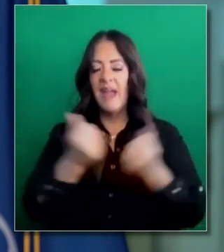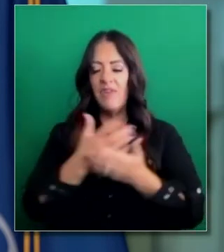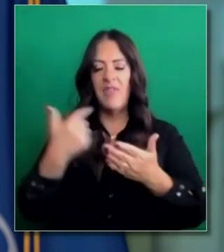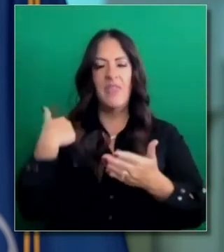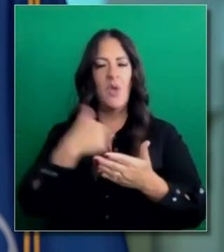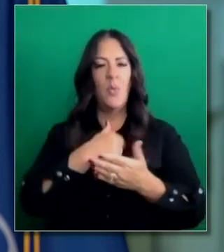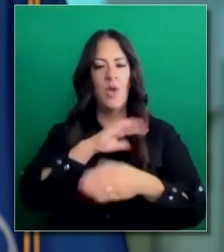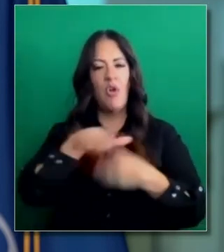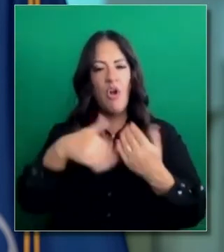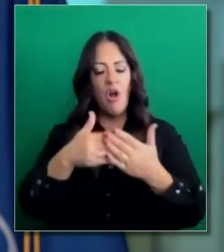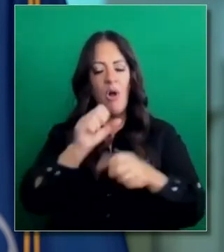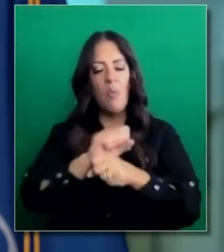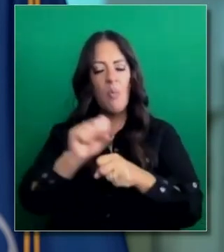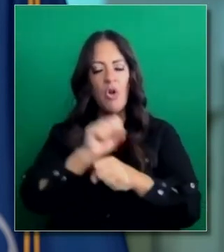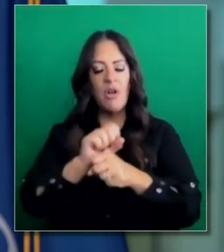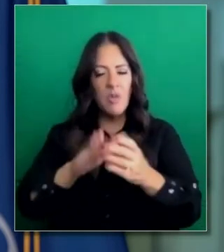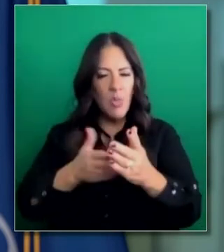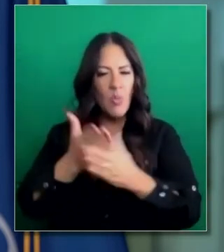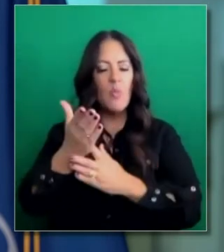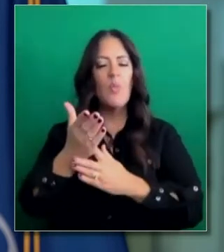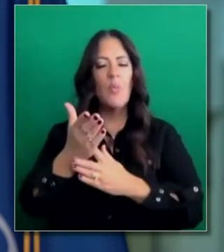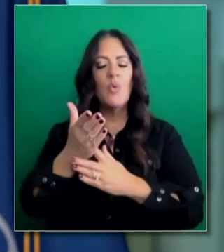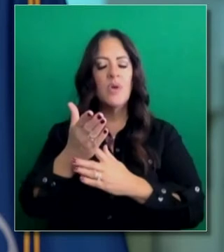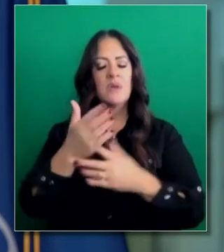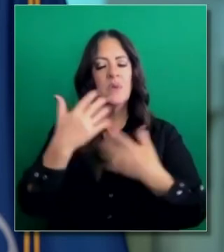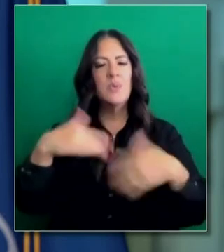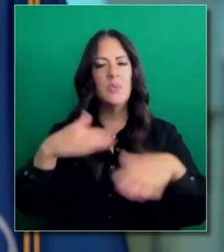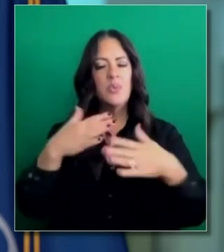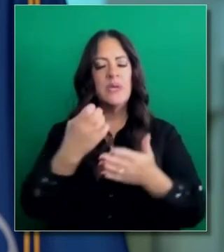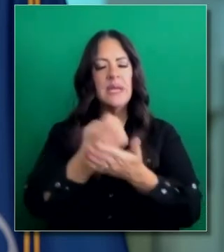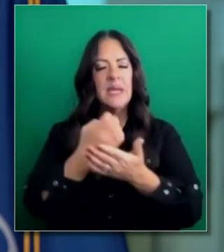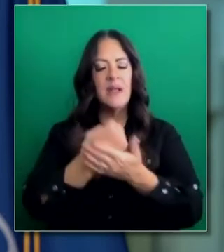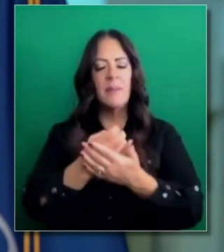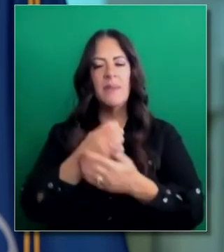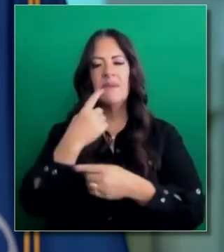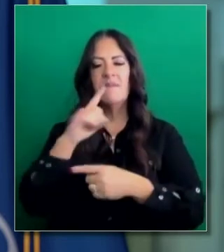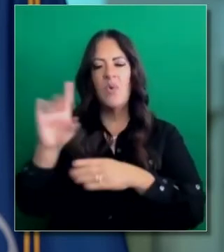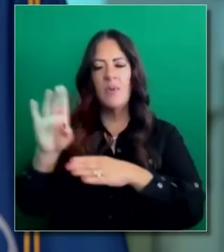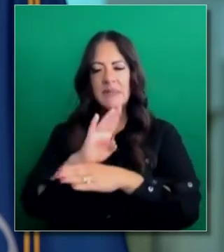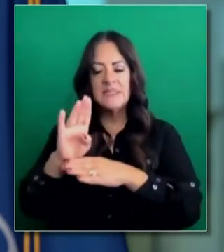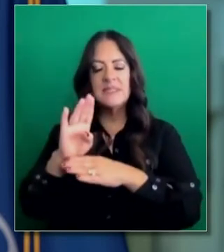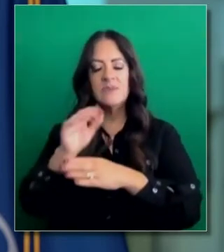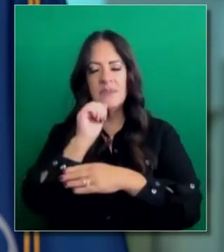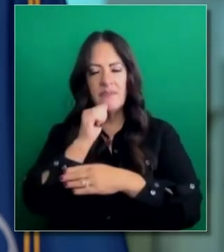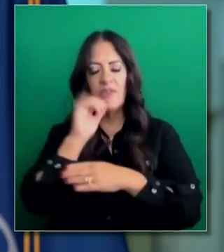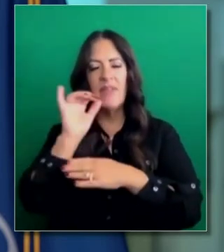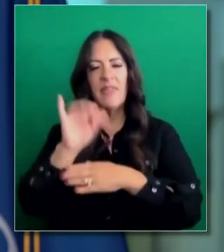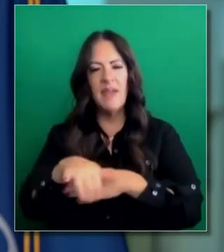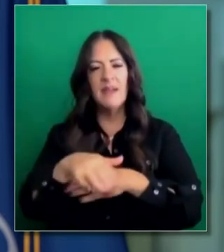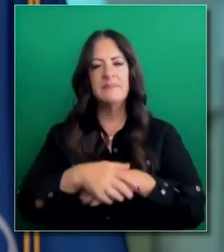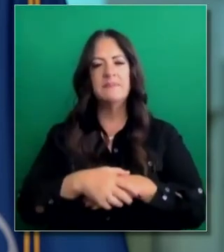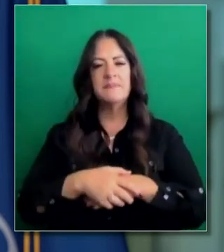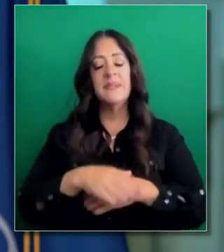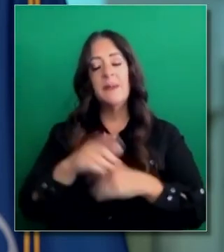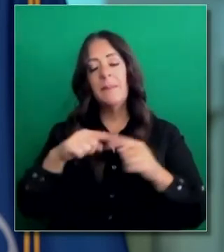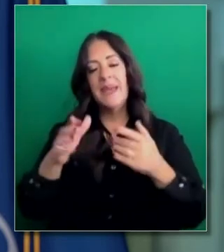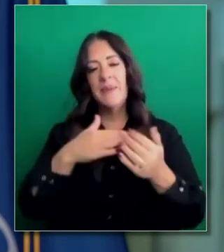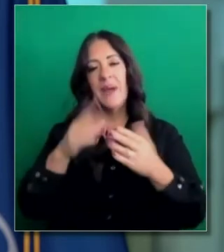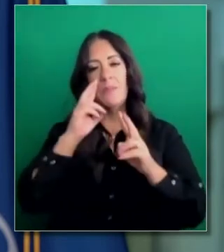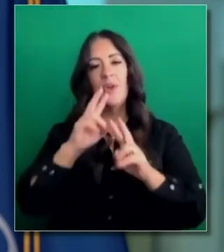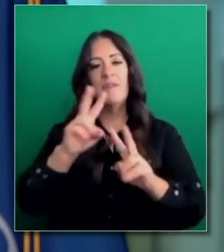superar este momento económico tan difícil particularmente para pequeños siempre en pequeñas empresas a lo largo del estado